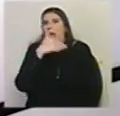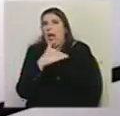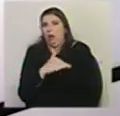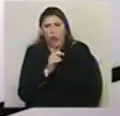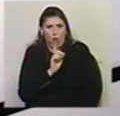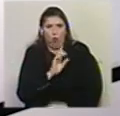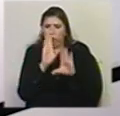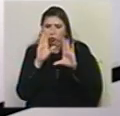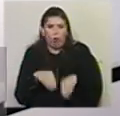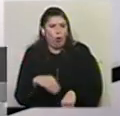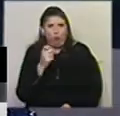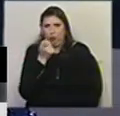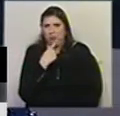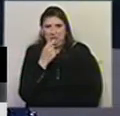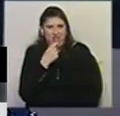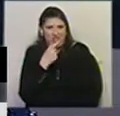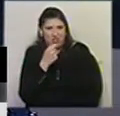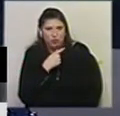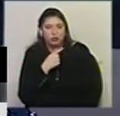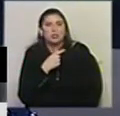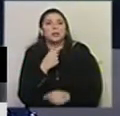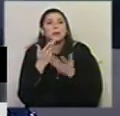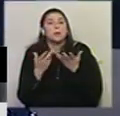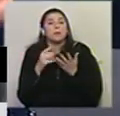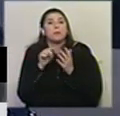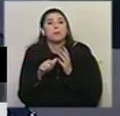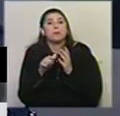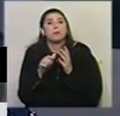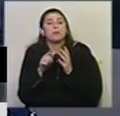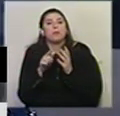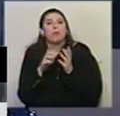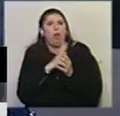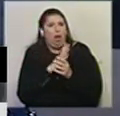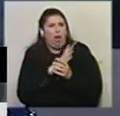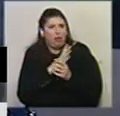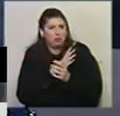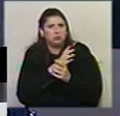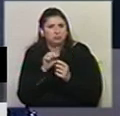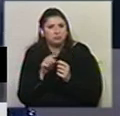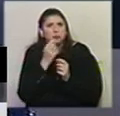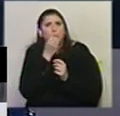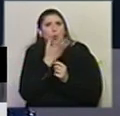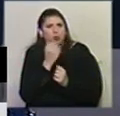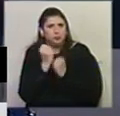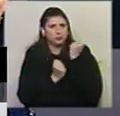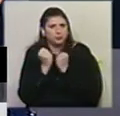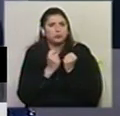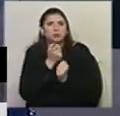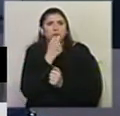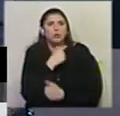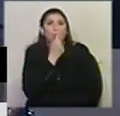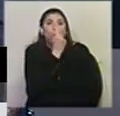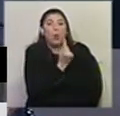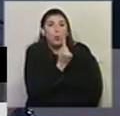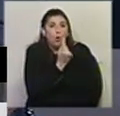producto, ni bien de servicio, ni producto que tenga la elasticidad económica que tienen los medicamentos. Un medicamento puede costar uno o